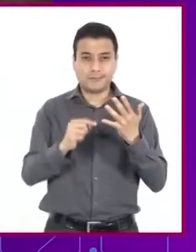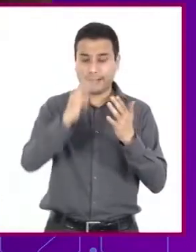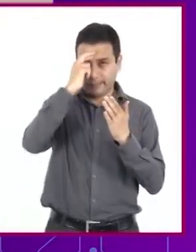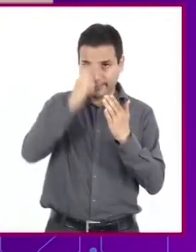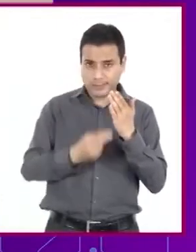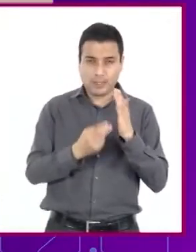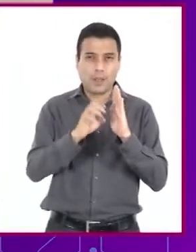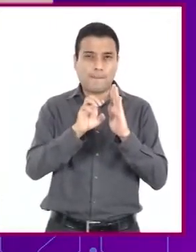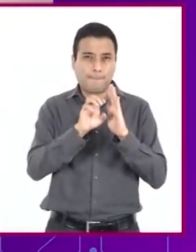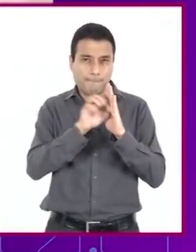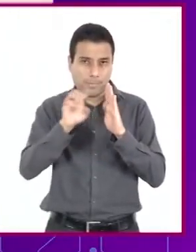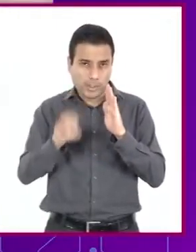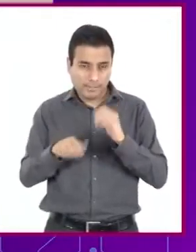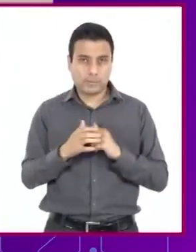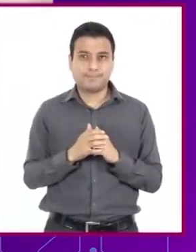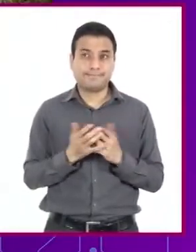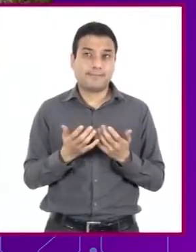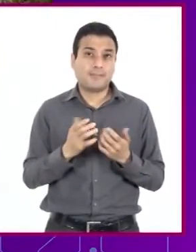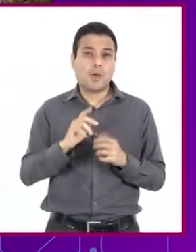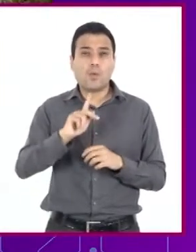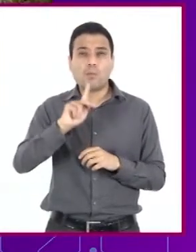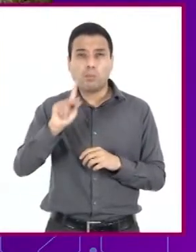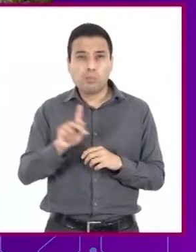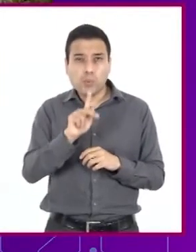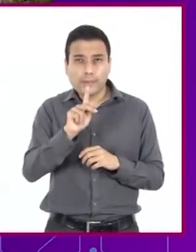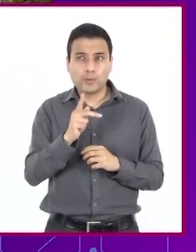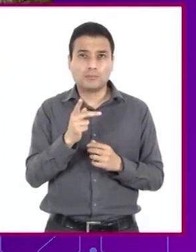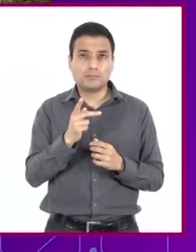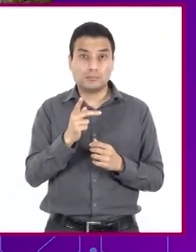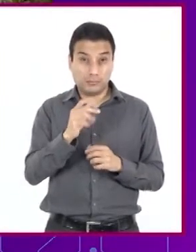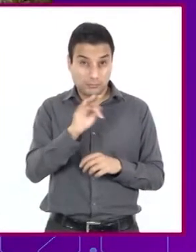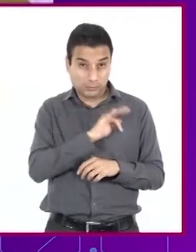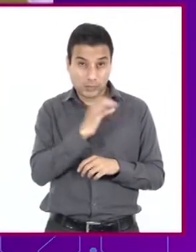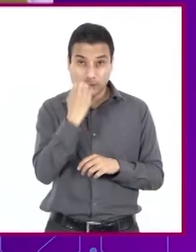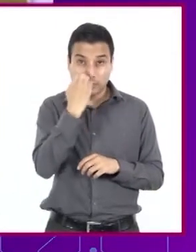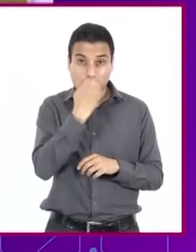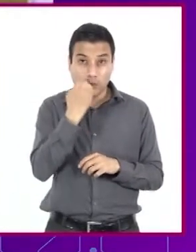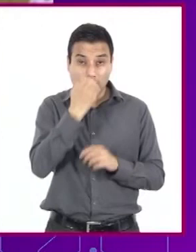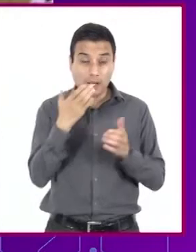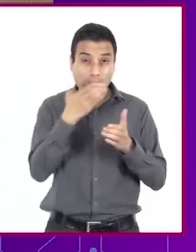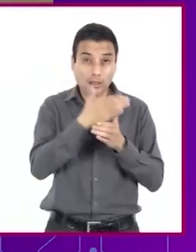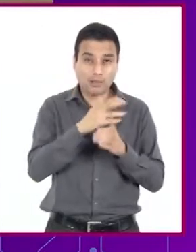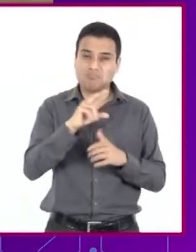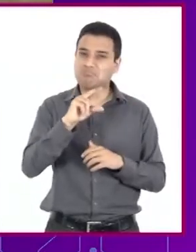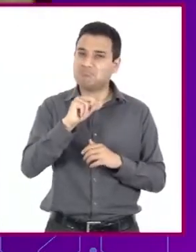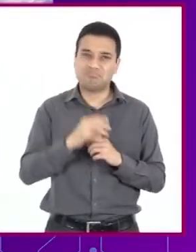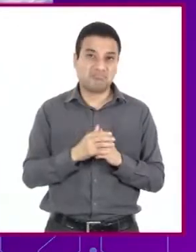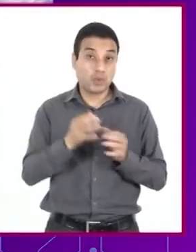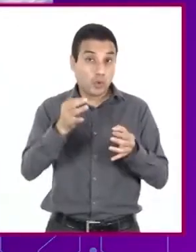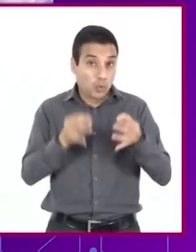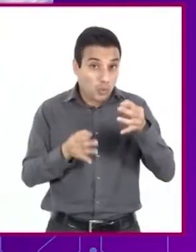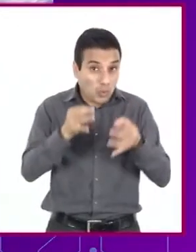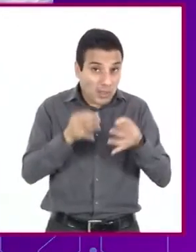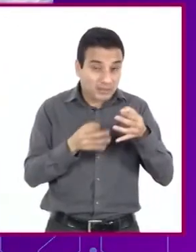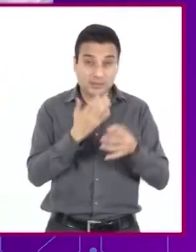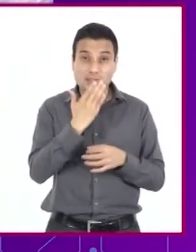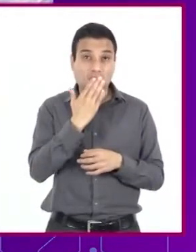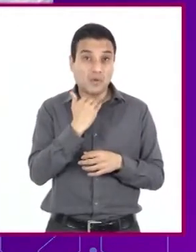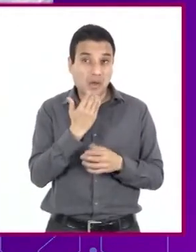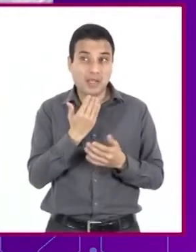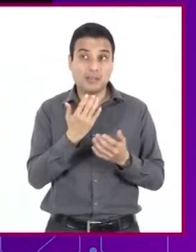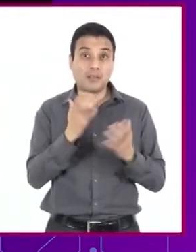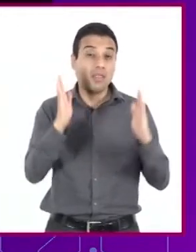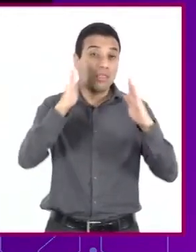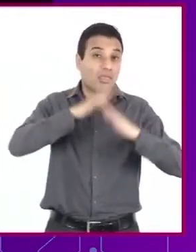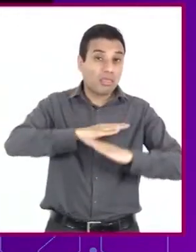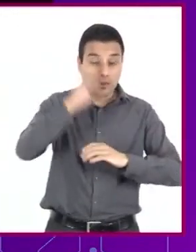ejemplo, habitantes de comunidades lejanas tienen limitado acceso a escuelas, instituciones de justicia o alternativas